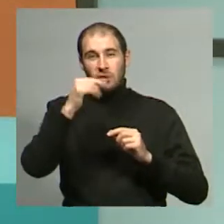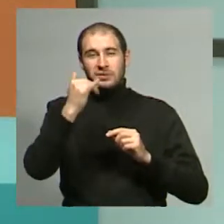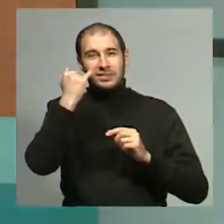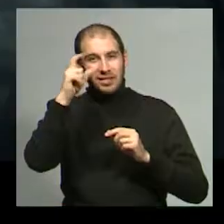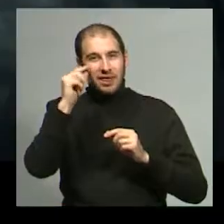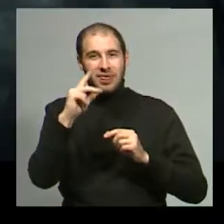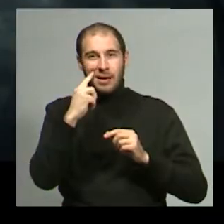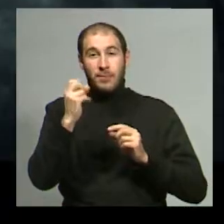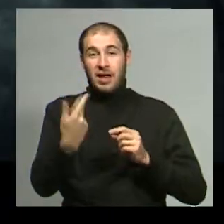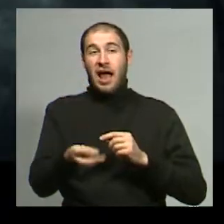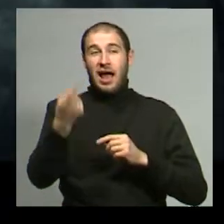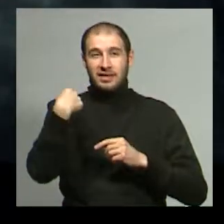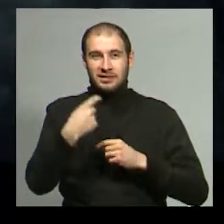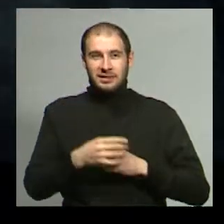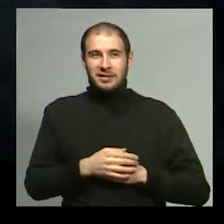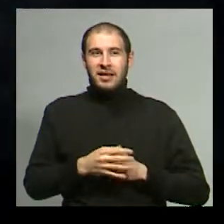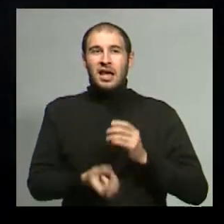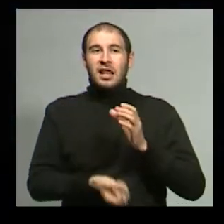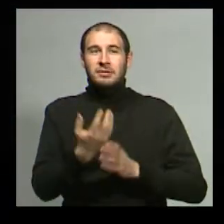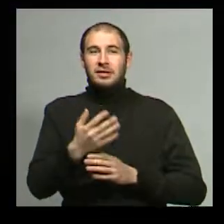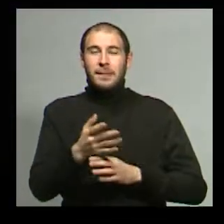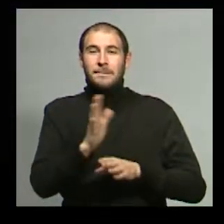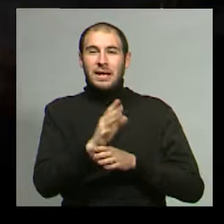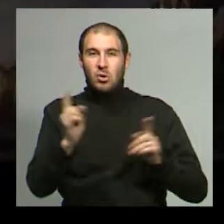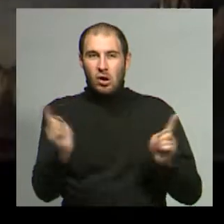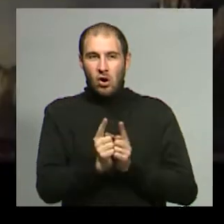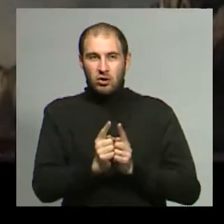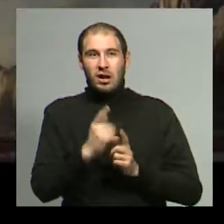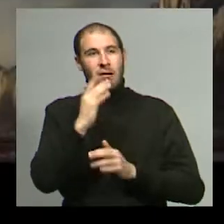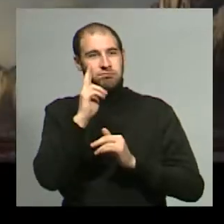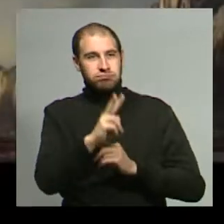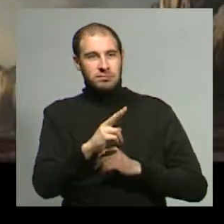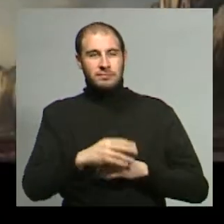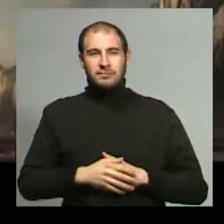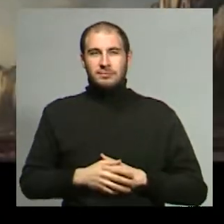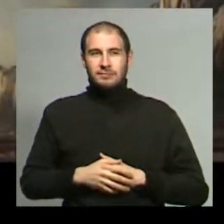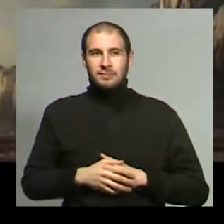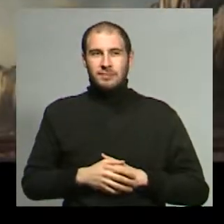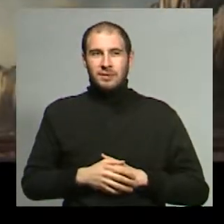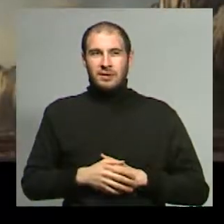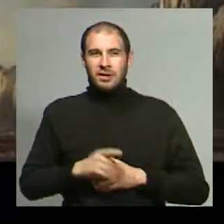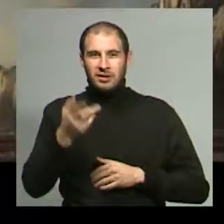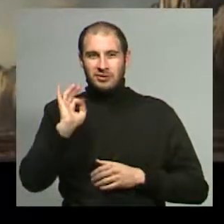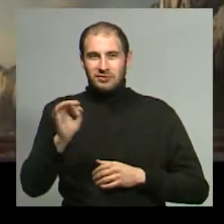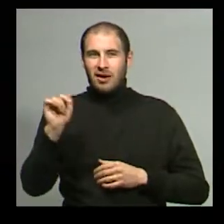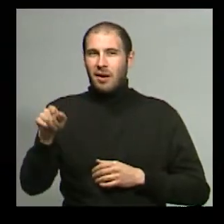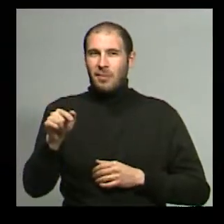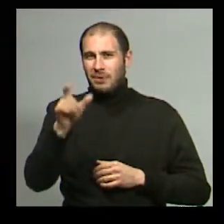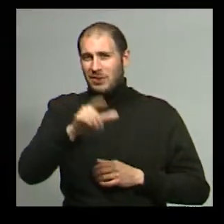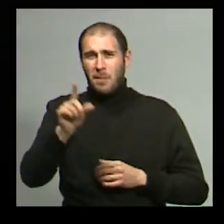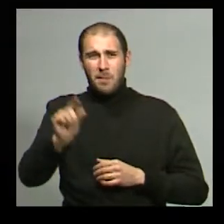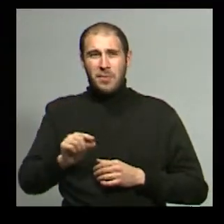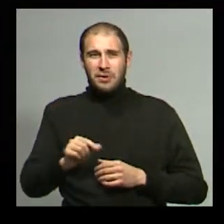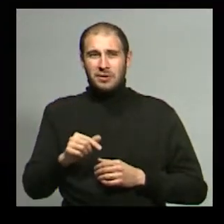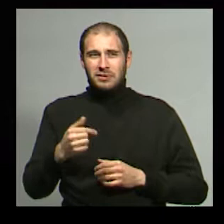porque en el día de ayer se estrenó el tráiler. Mira, ahí lo estamos viendo en pantalla. Sí. Sé que vos sos una de las pocas personas que